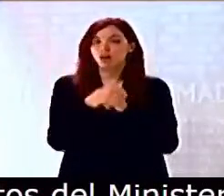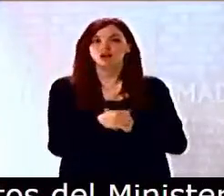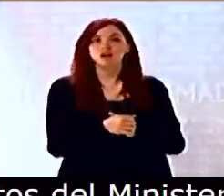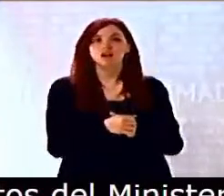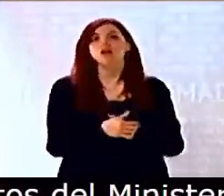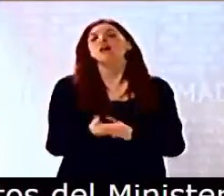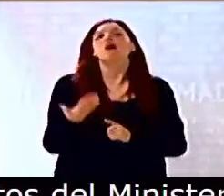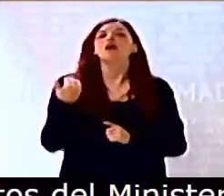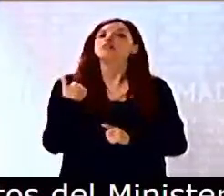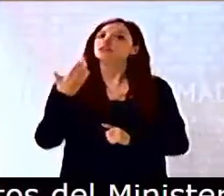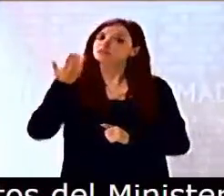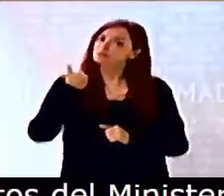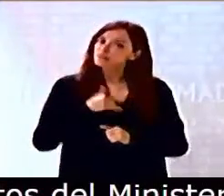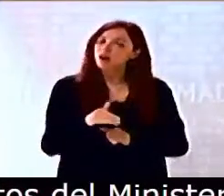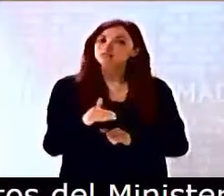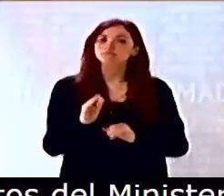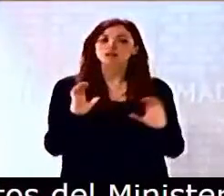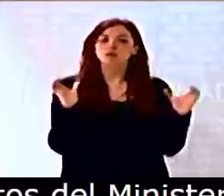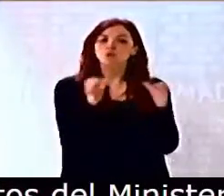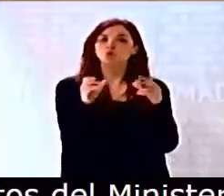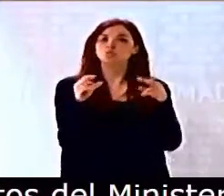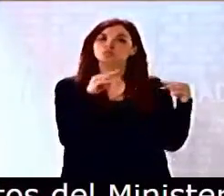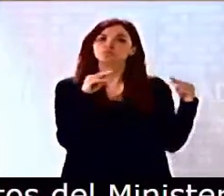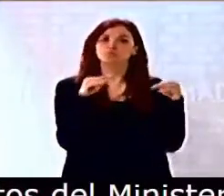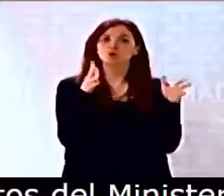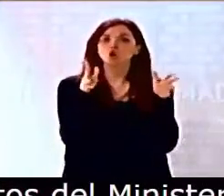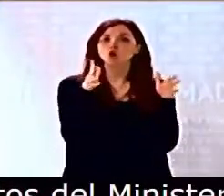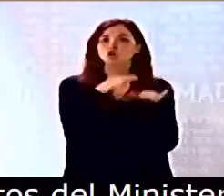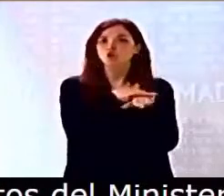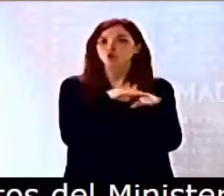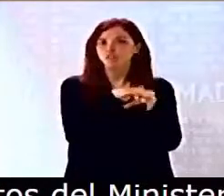habíamos celebrado ya Consejo de Gobierno